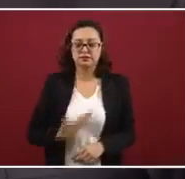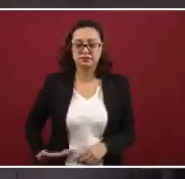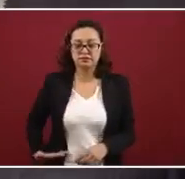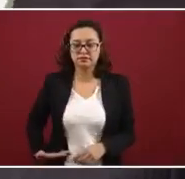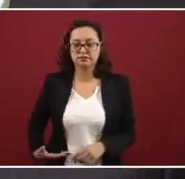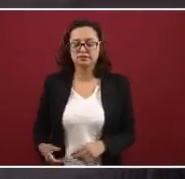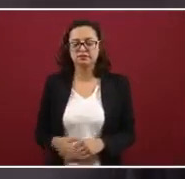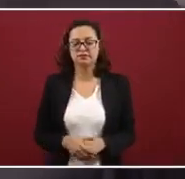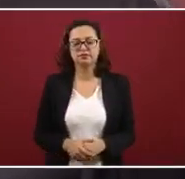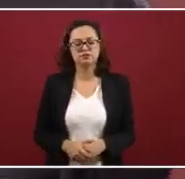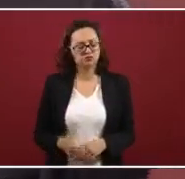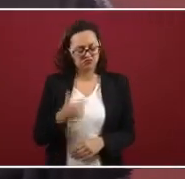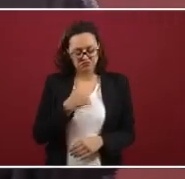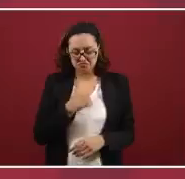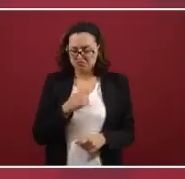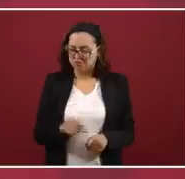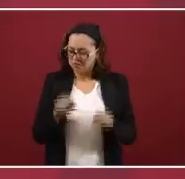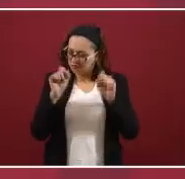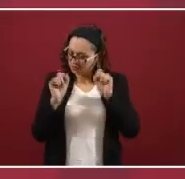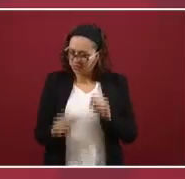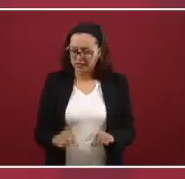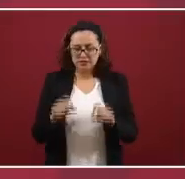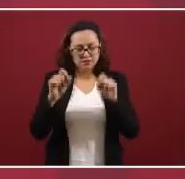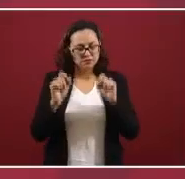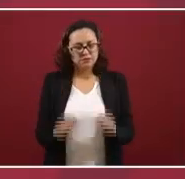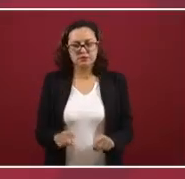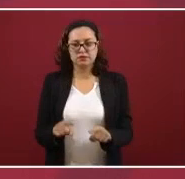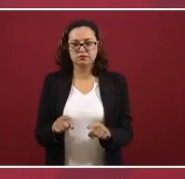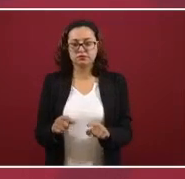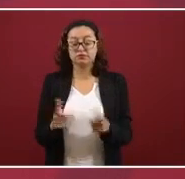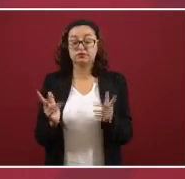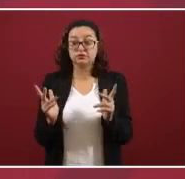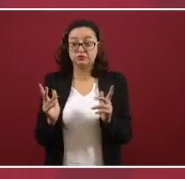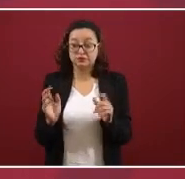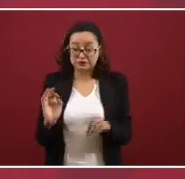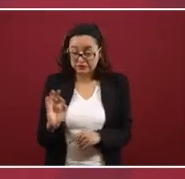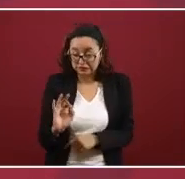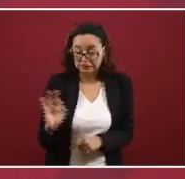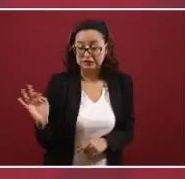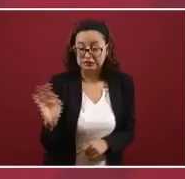he sostenido que si hace falta,